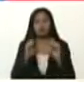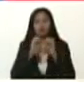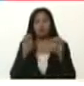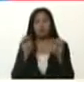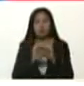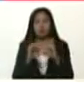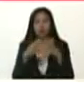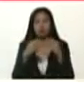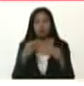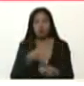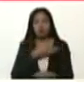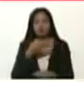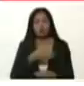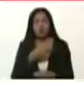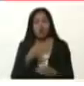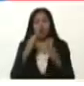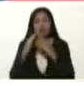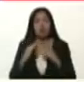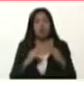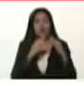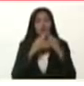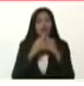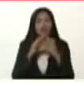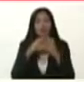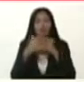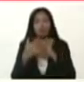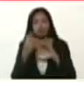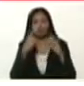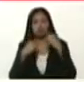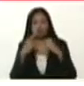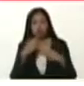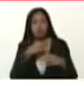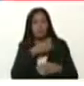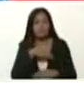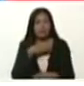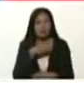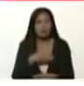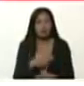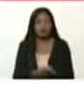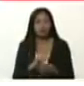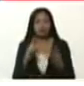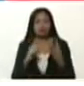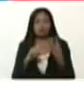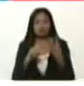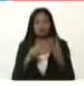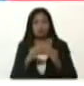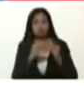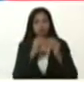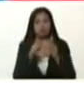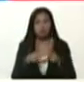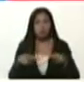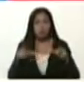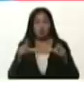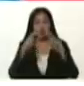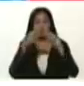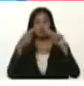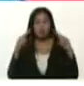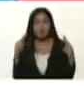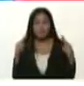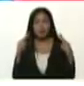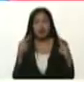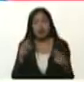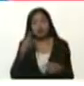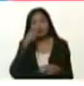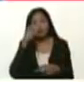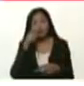todo lo social, vivienda, barrio Nuevo Barrio Tricolor. La cuarta área, antes de paz, la